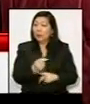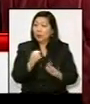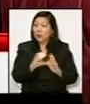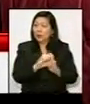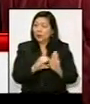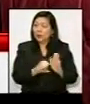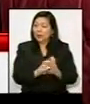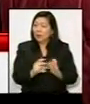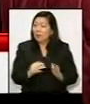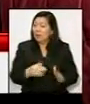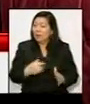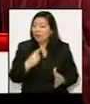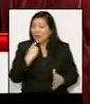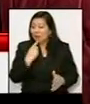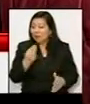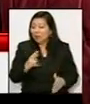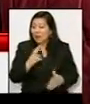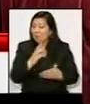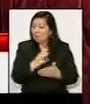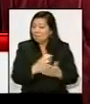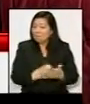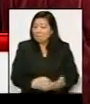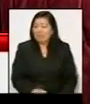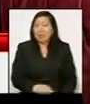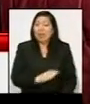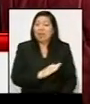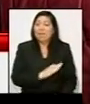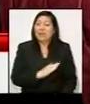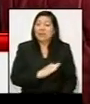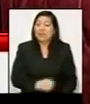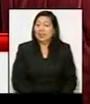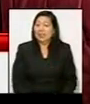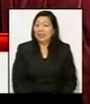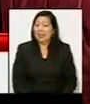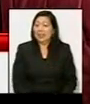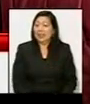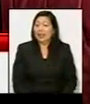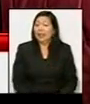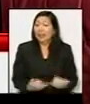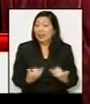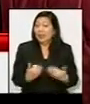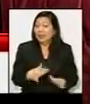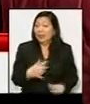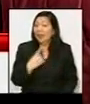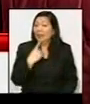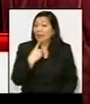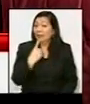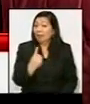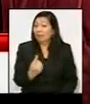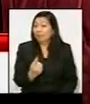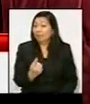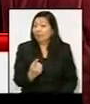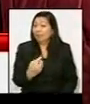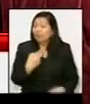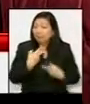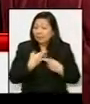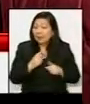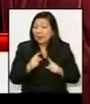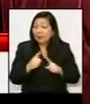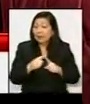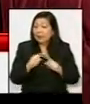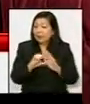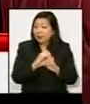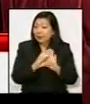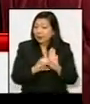no podían ser aumentado ni disminuidos por el fiscal el vocal supremo eso ya me decido un pronunciamiento el tribunal